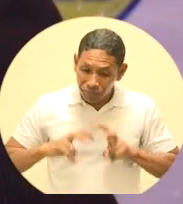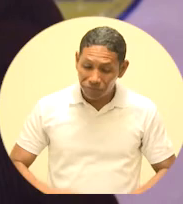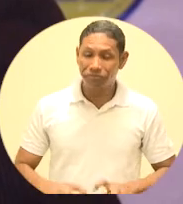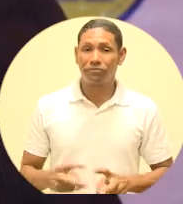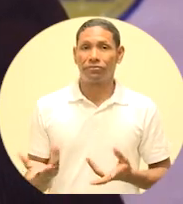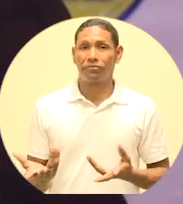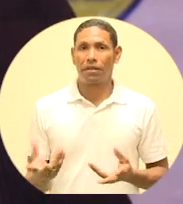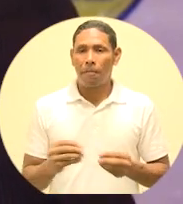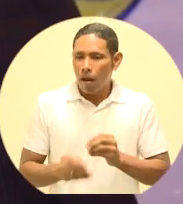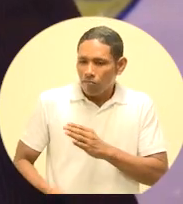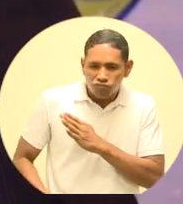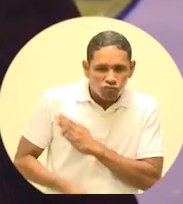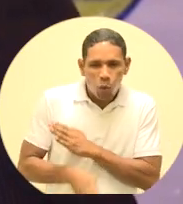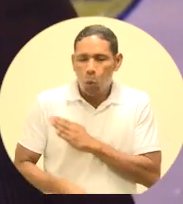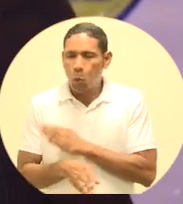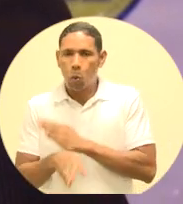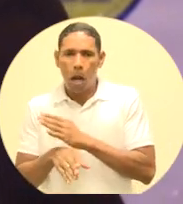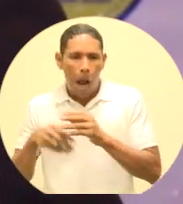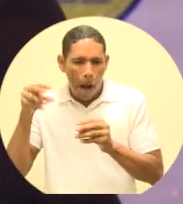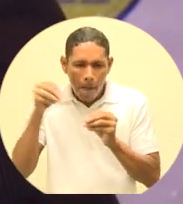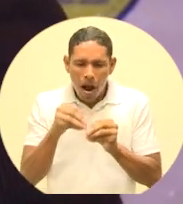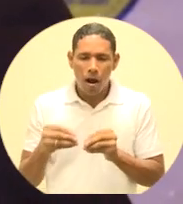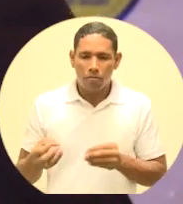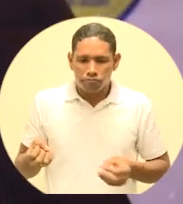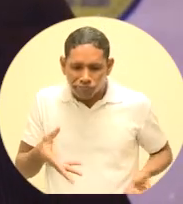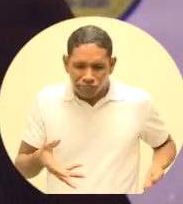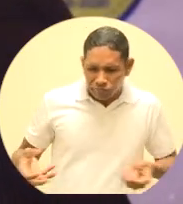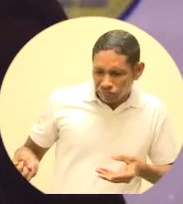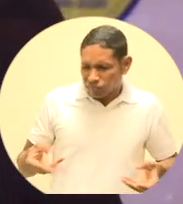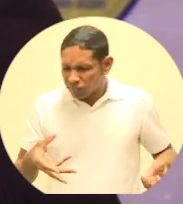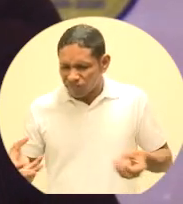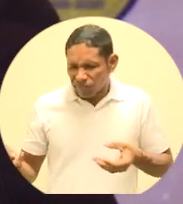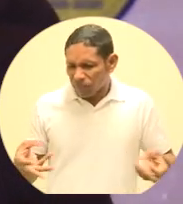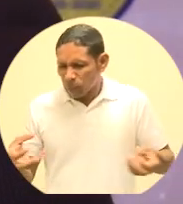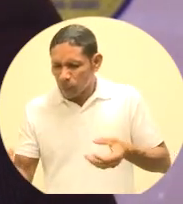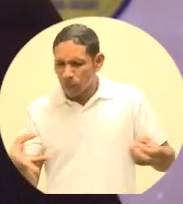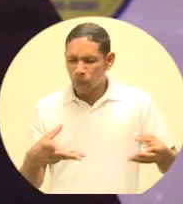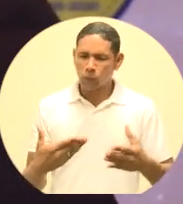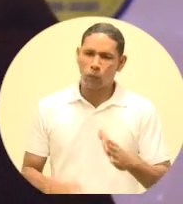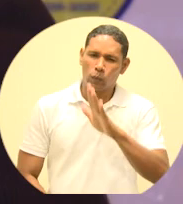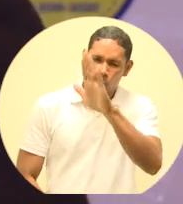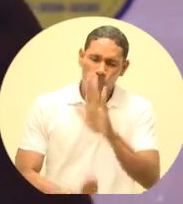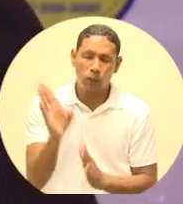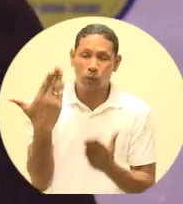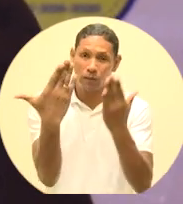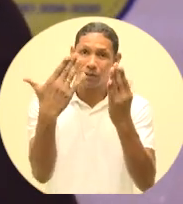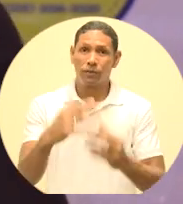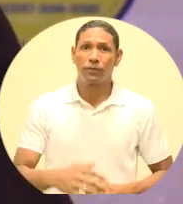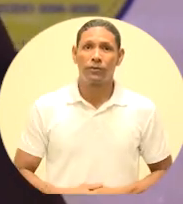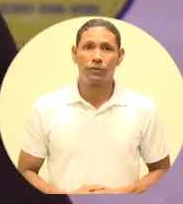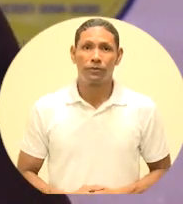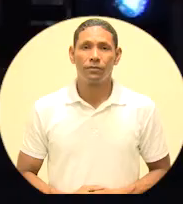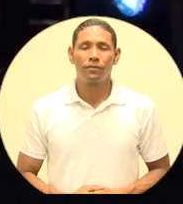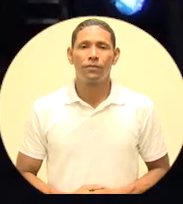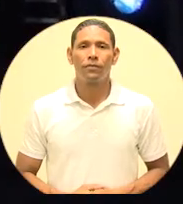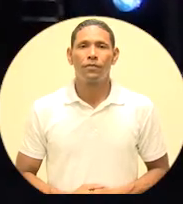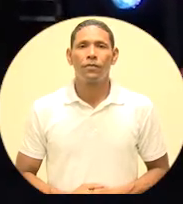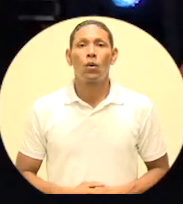procesos investigativos, continuar aportando para todos nosotros, para todos nuestros pares, toda nuestra